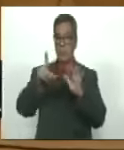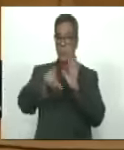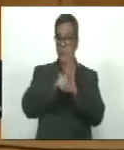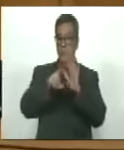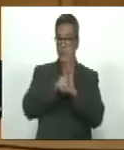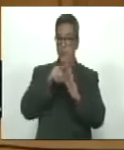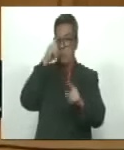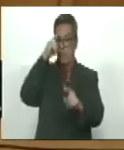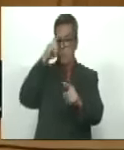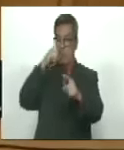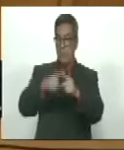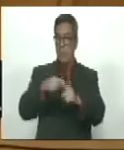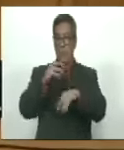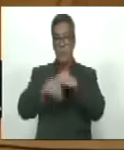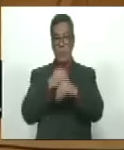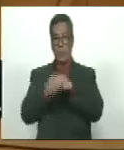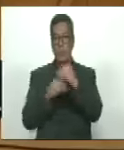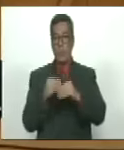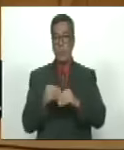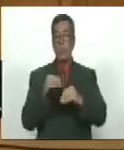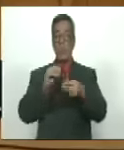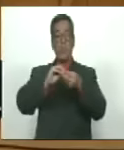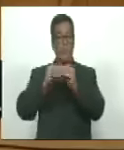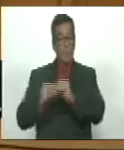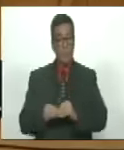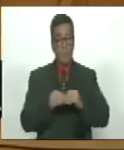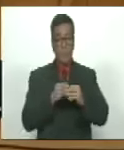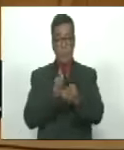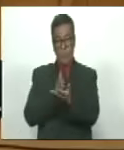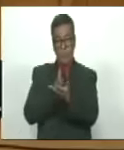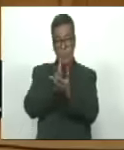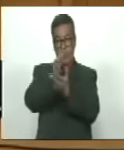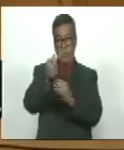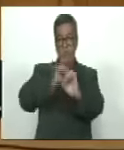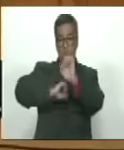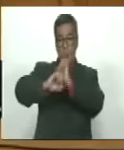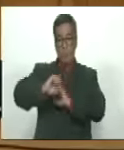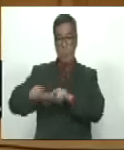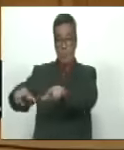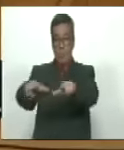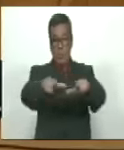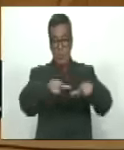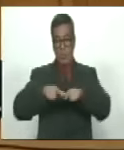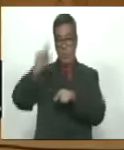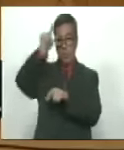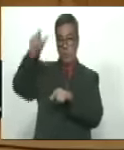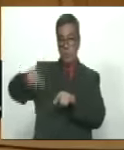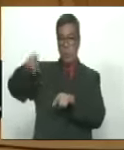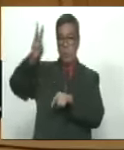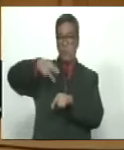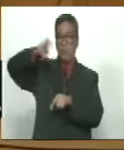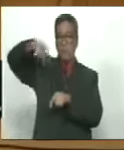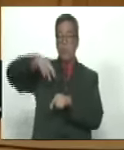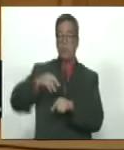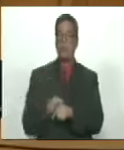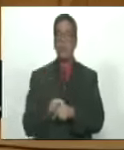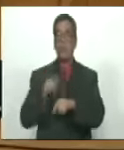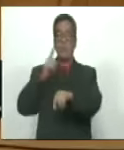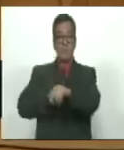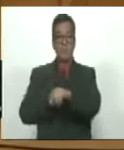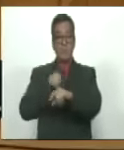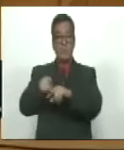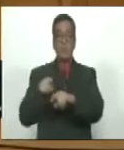por objeto establecer los medios y mecanismos orientados a la defensa del territorio de la Guayana Esequiba,